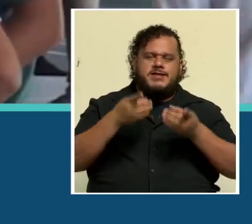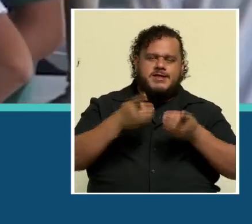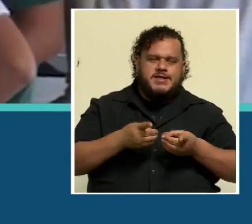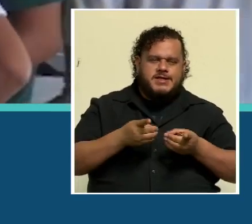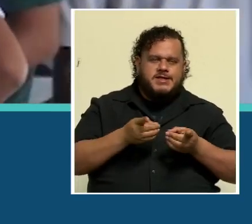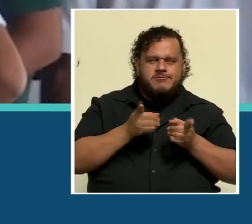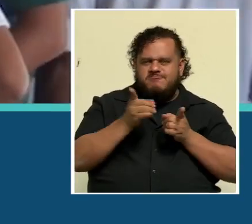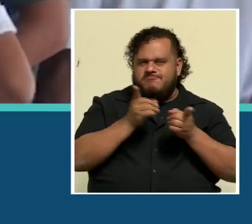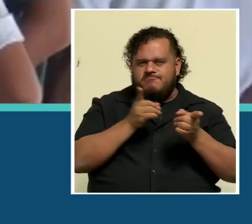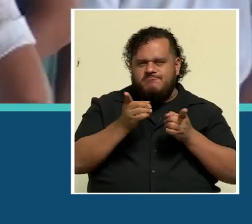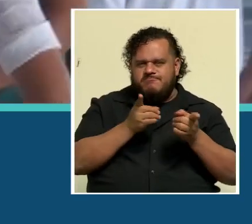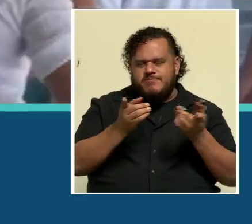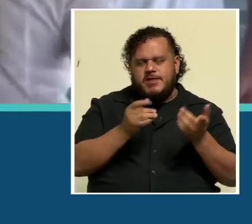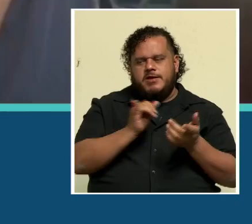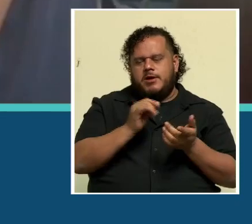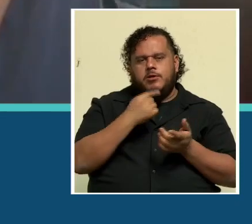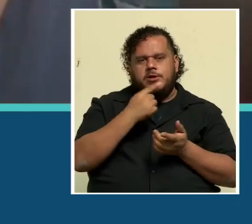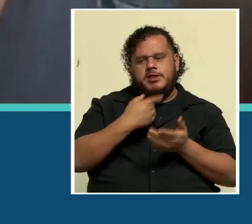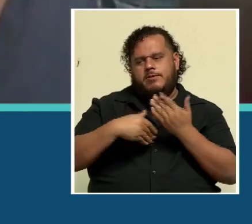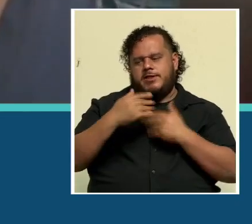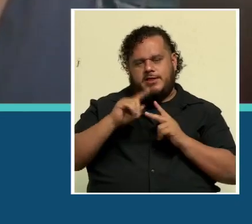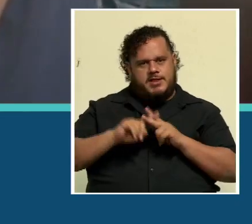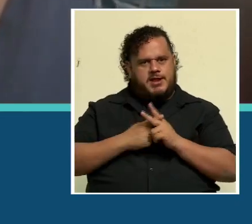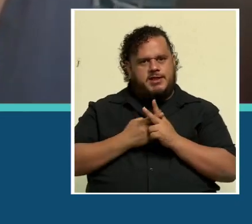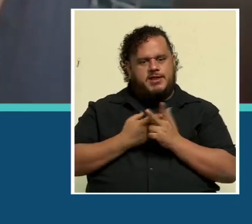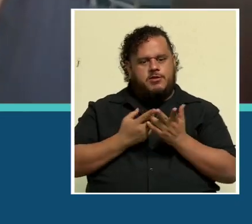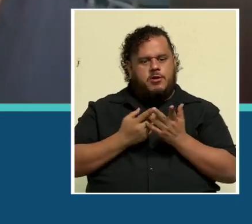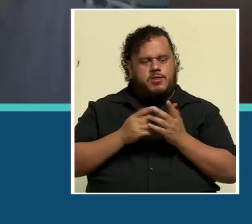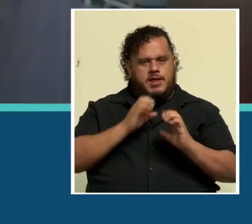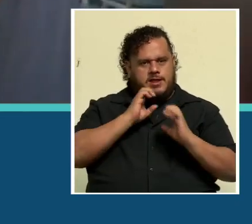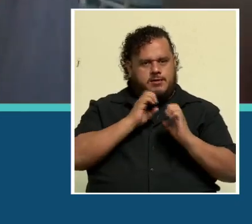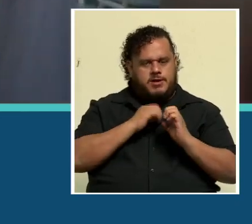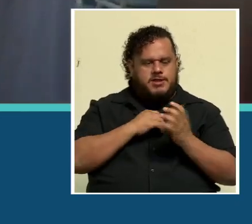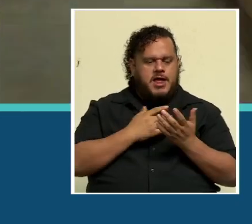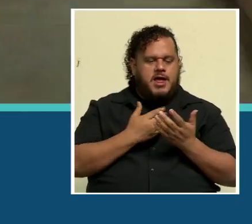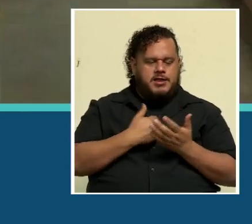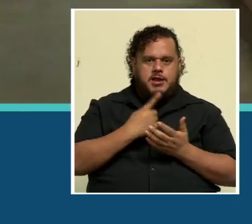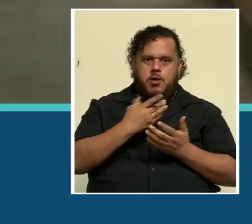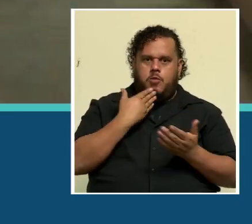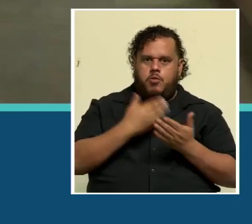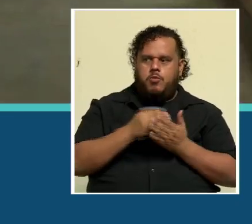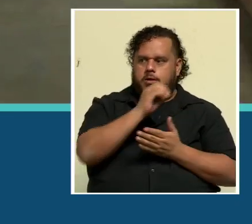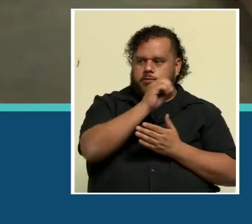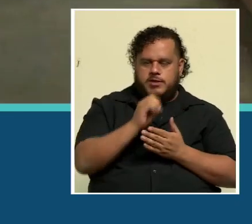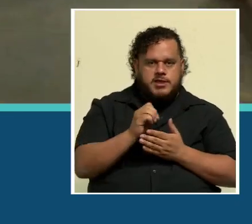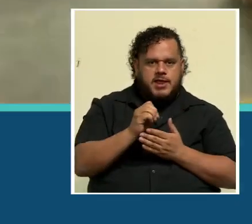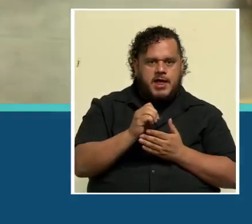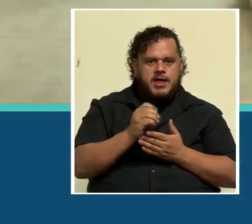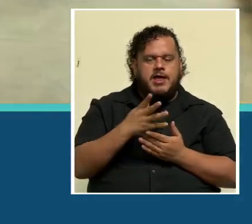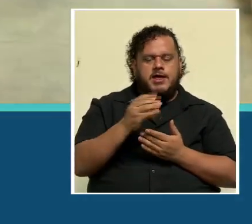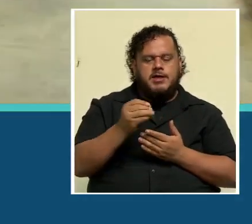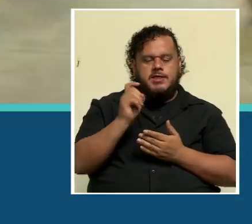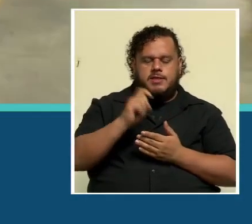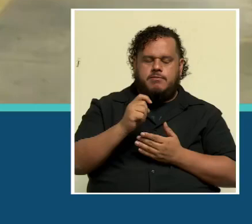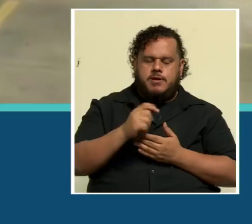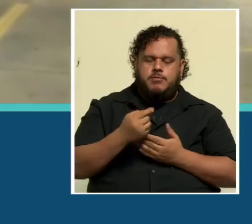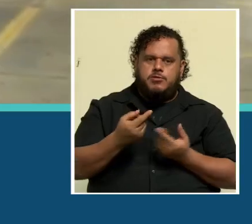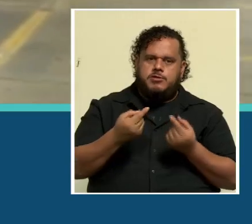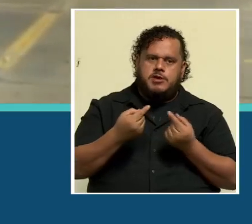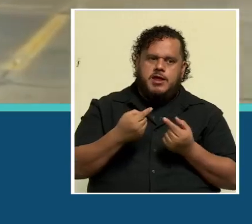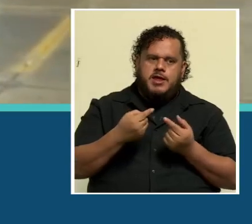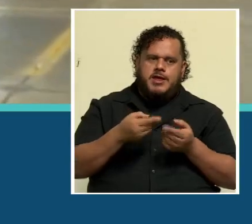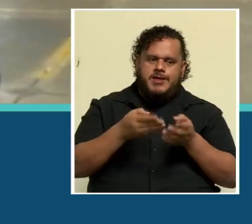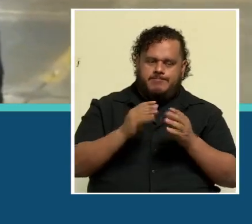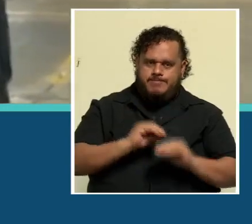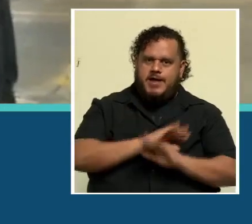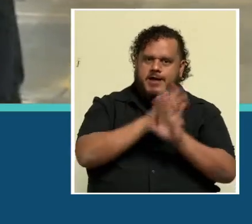lo decíamos al principio de la entrevista, está reflejada en un gran porcentaje, al menos en este momento, y que hay que dejar claro, esto puede ir cambiando y son